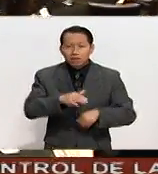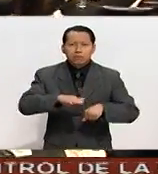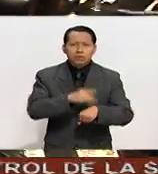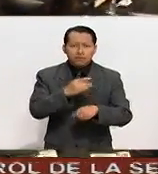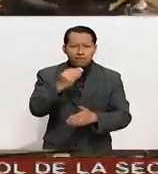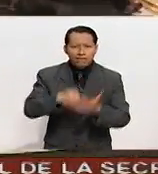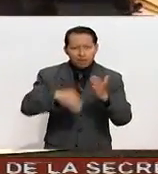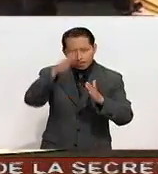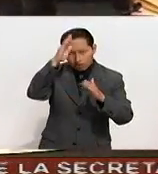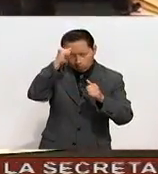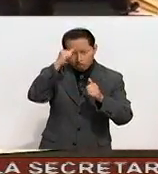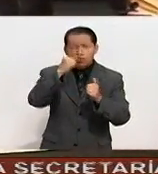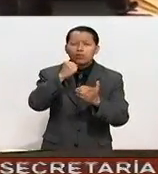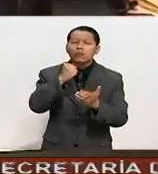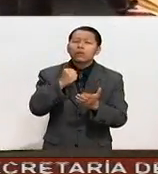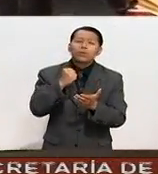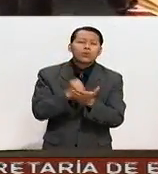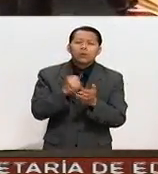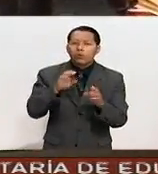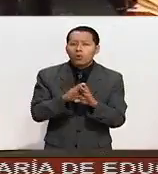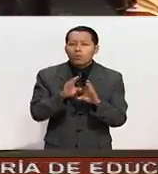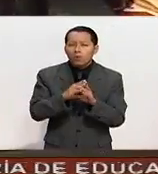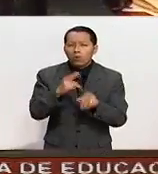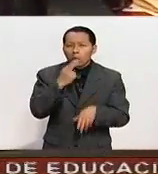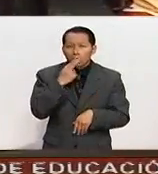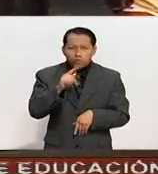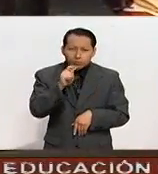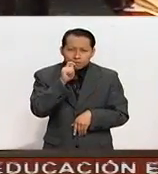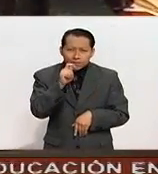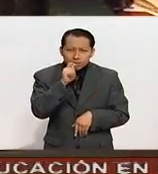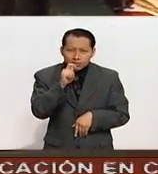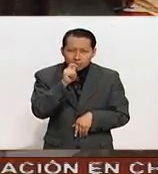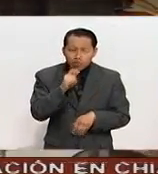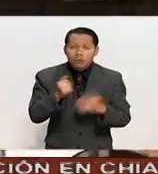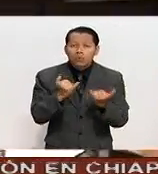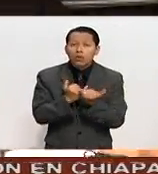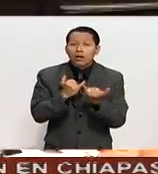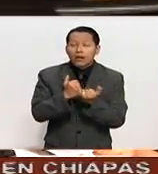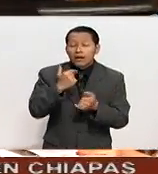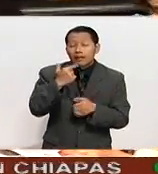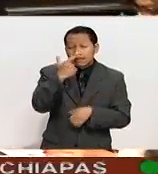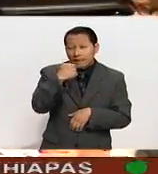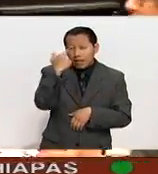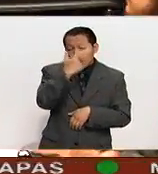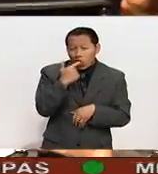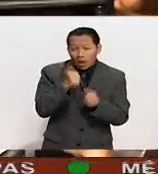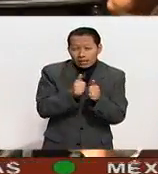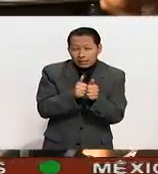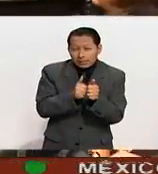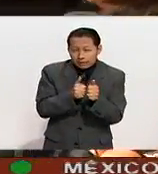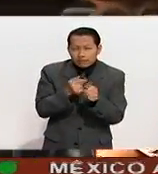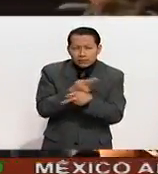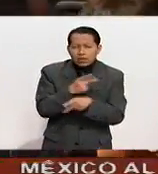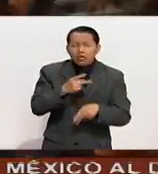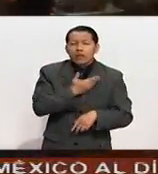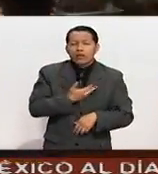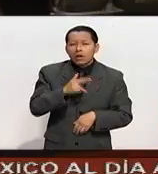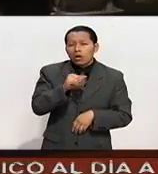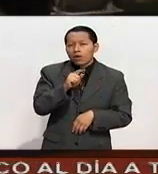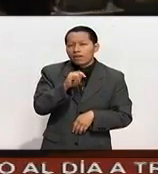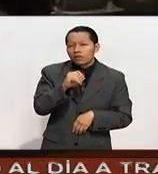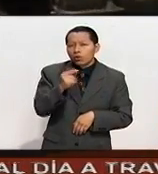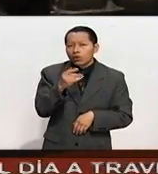en el dictamen relacionado principalmente al uso medicinal de la marihuana. Tras 7 horas de retraso, el presidente del Senado, Roberto Gil